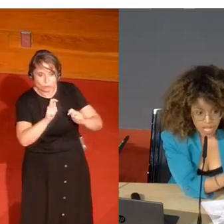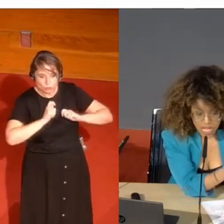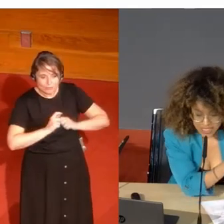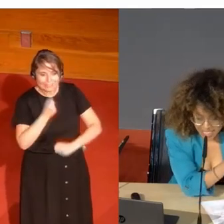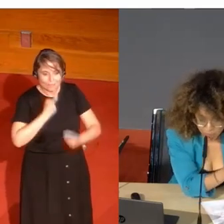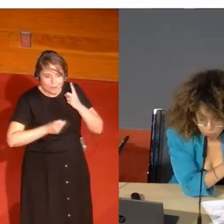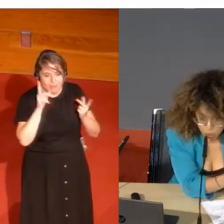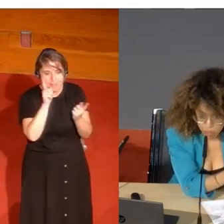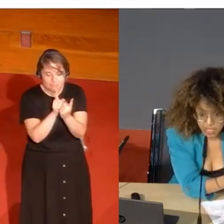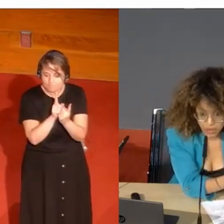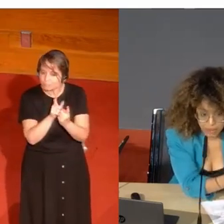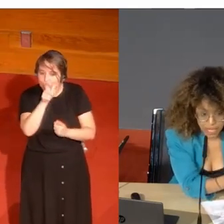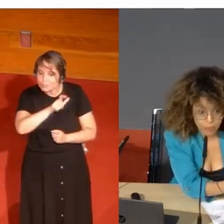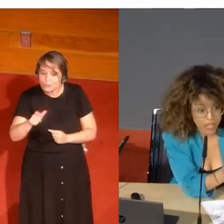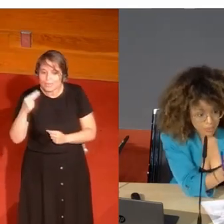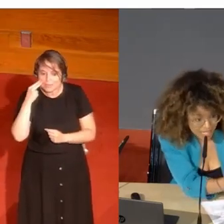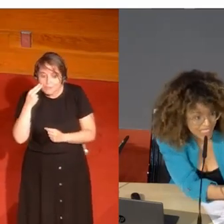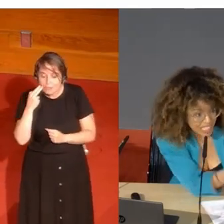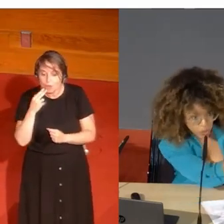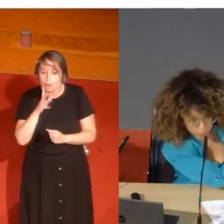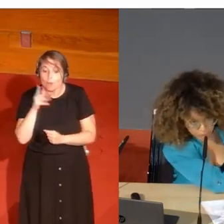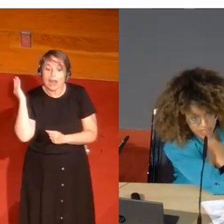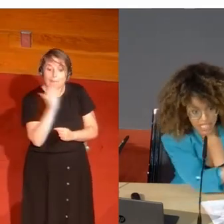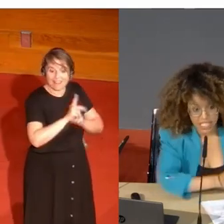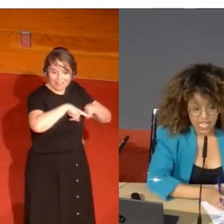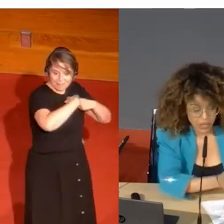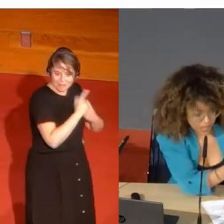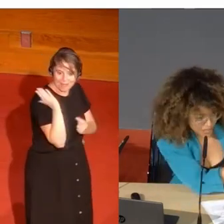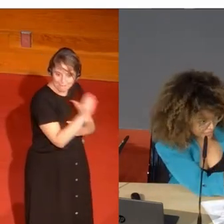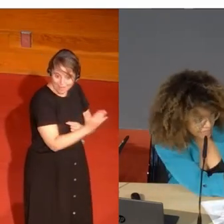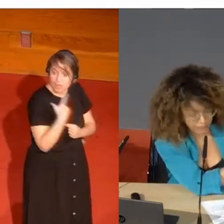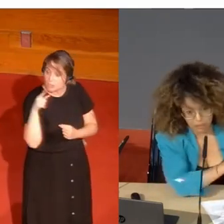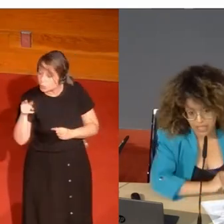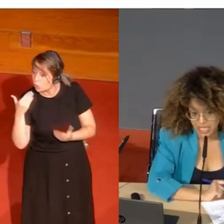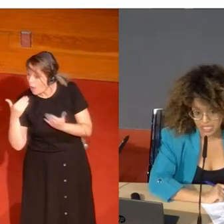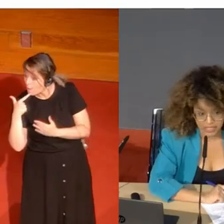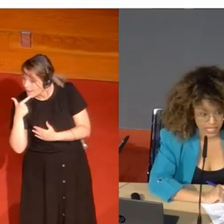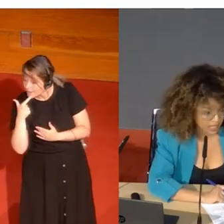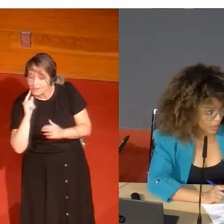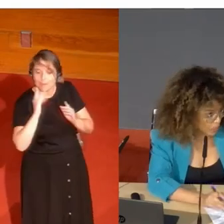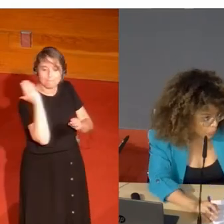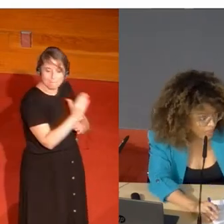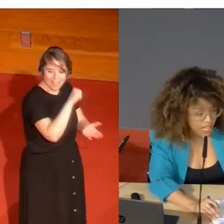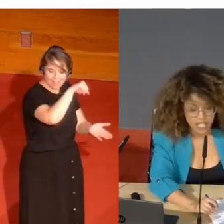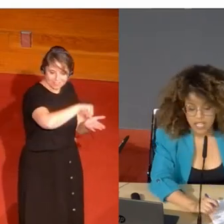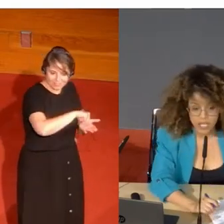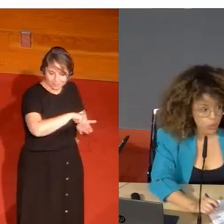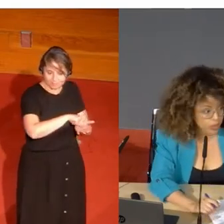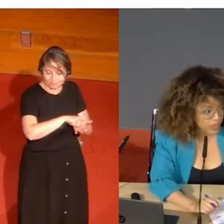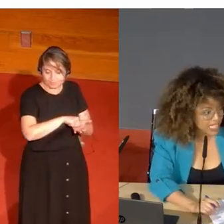información tiene mucho miedo de hablar porque amenazan a su familia al si tienen familiares en Irán la la